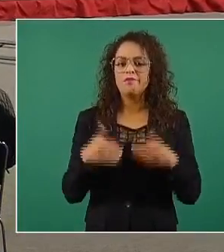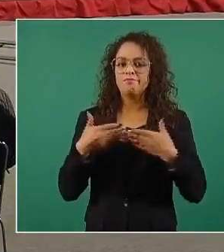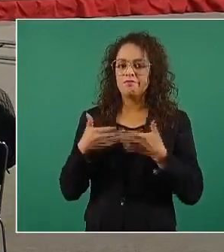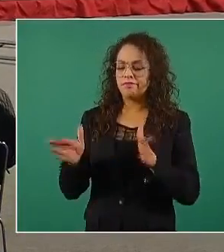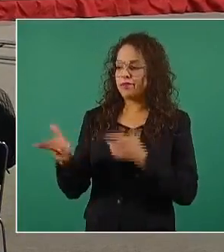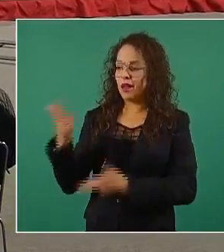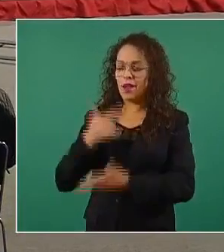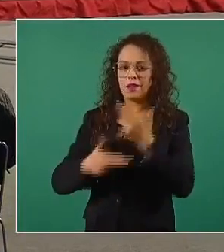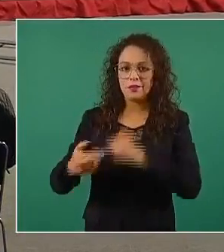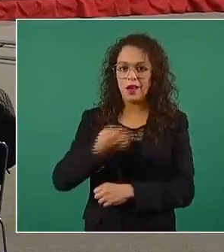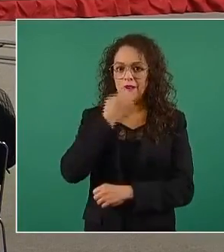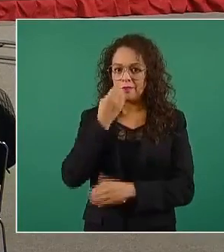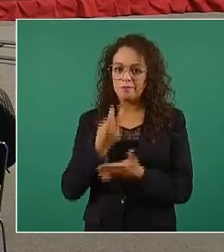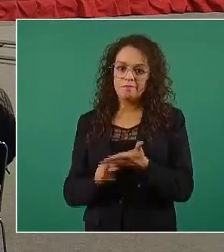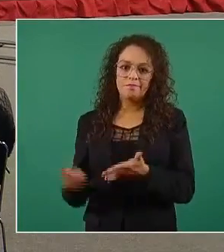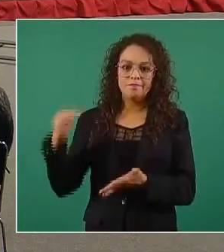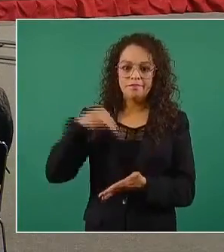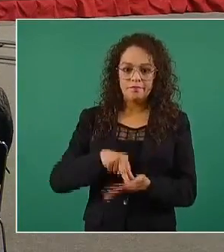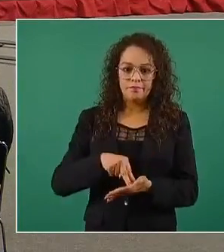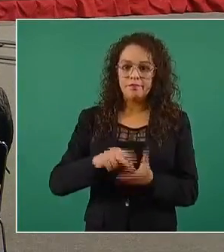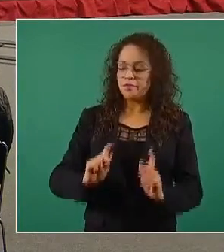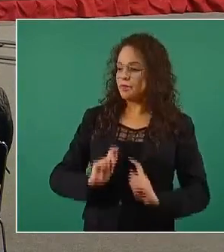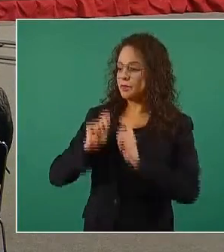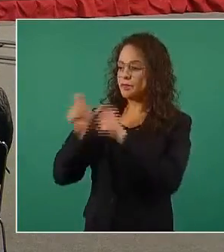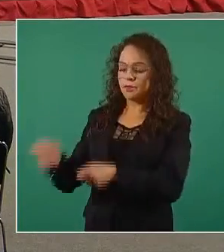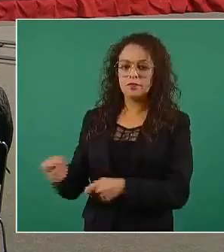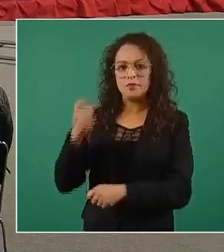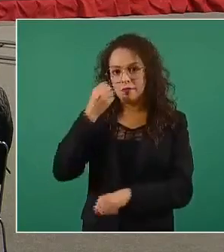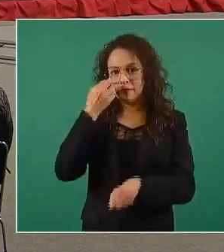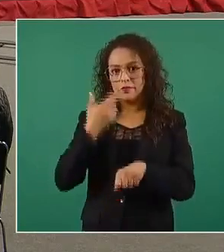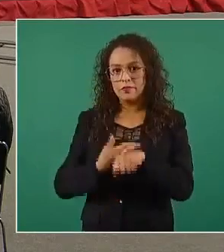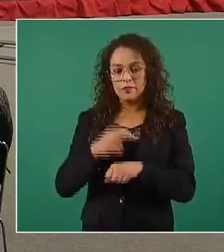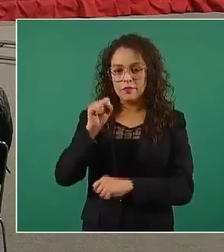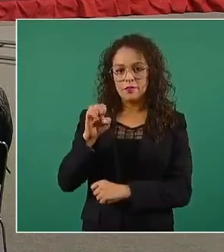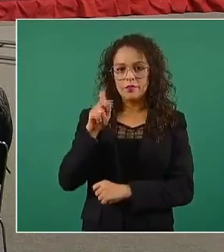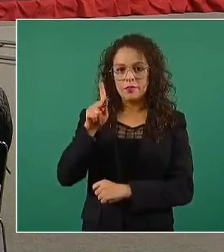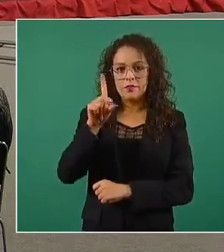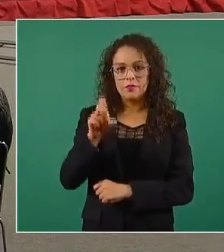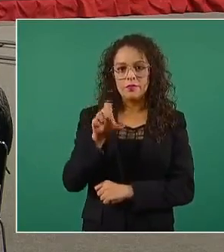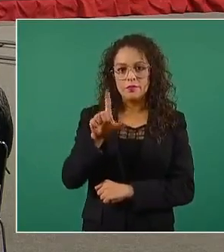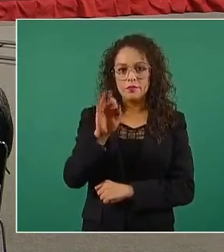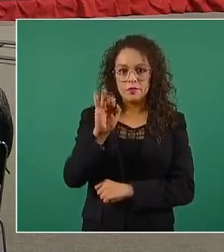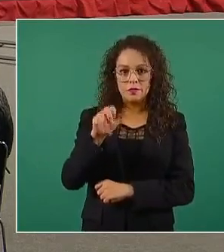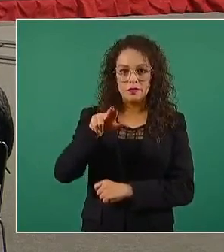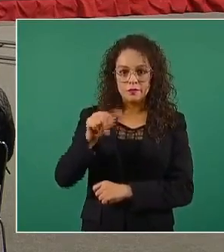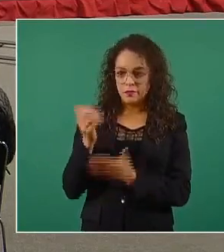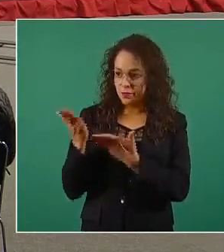maestra Delfina Gómez Álvarez, secretaria de Educación Pública.